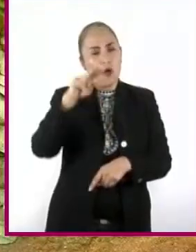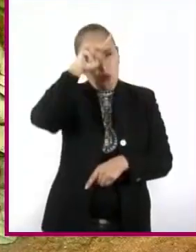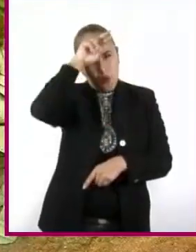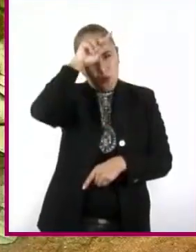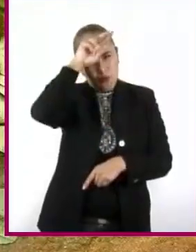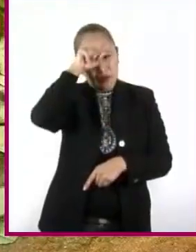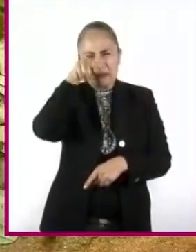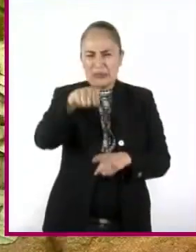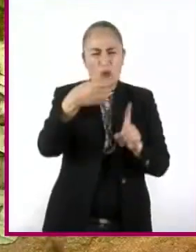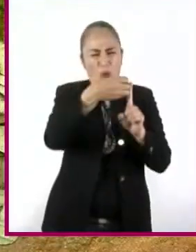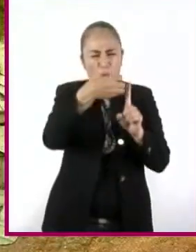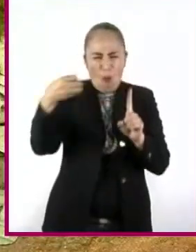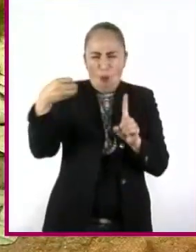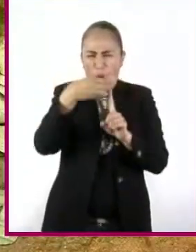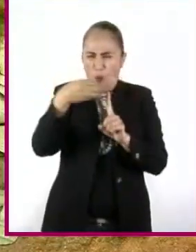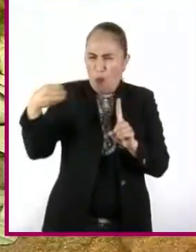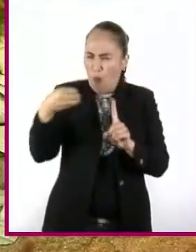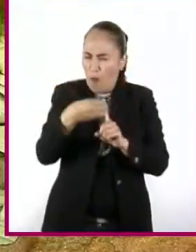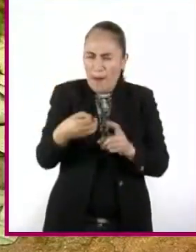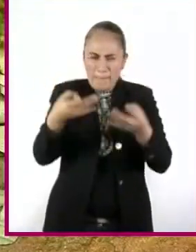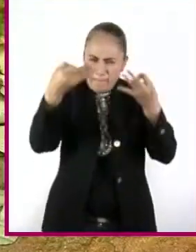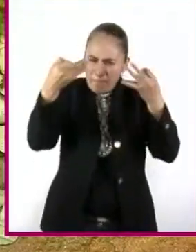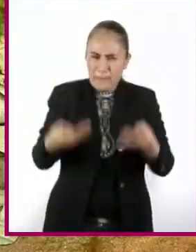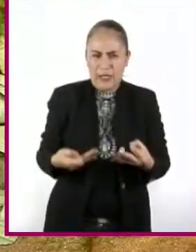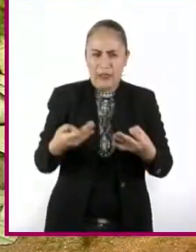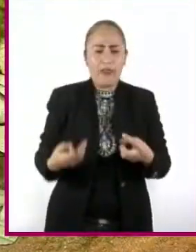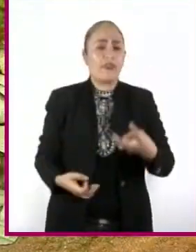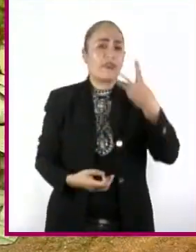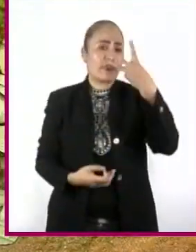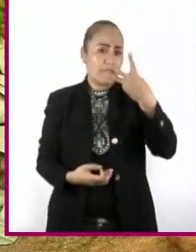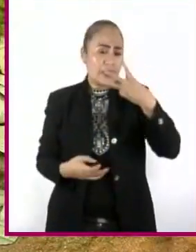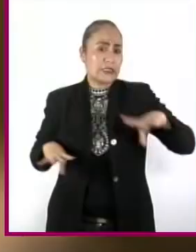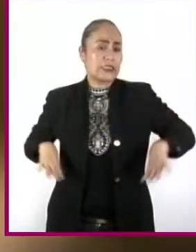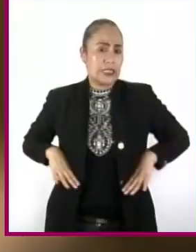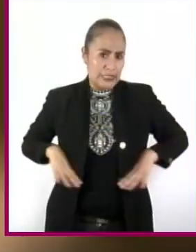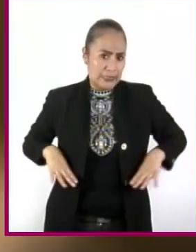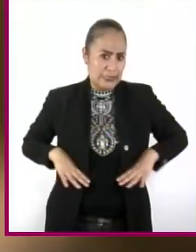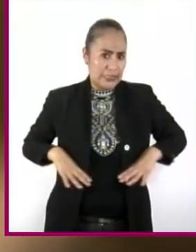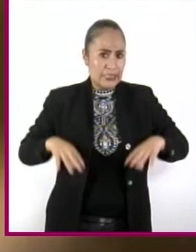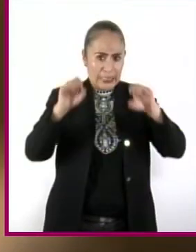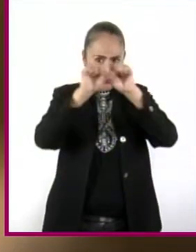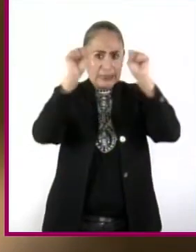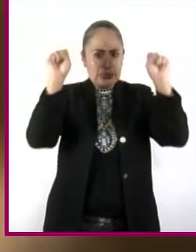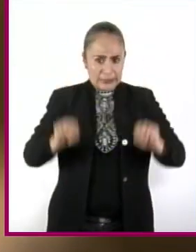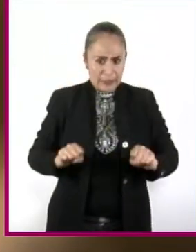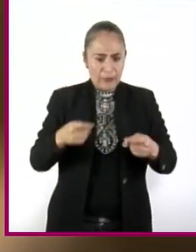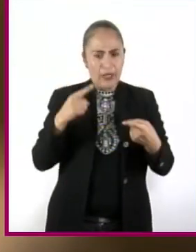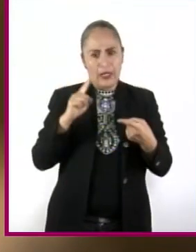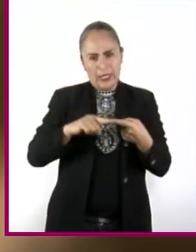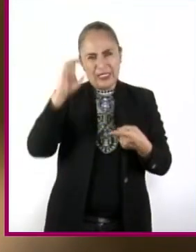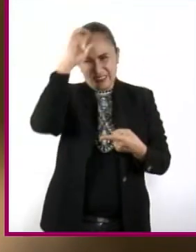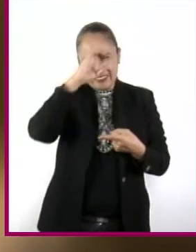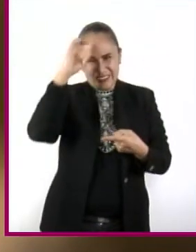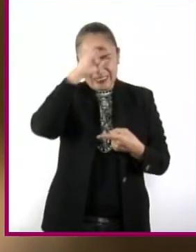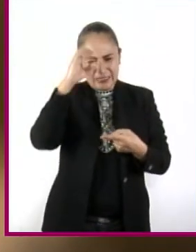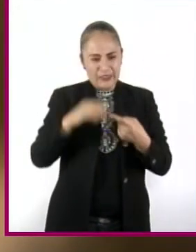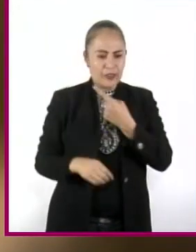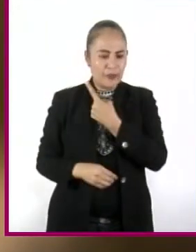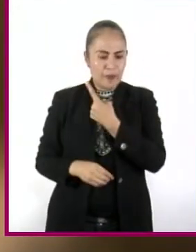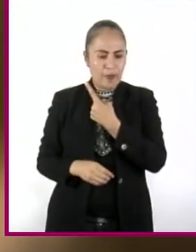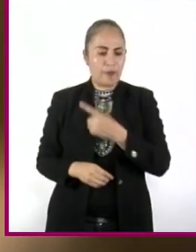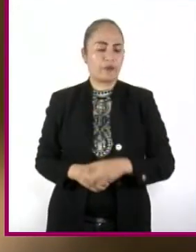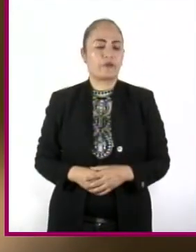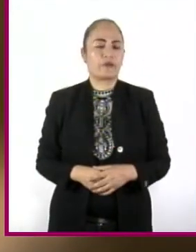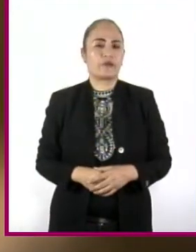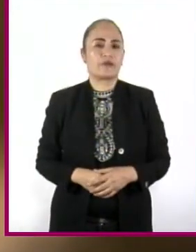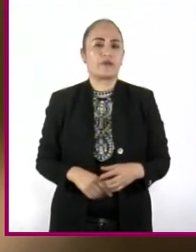ejemplo perfecto de las tres características estructurales básicas de un sistema según las ciencias de la complejidad.